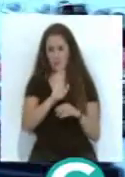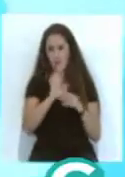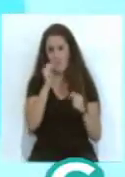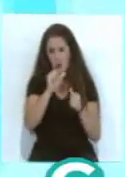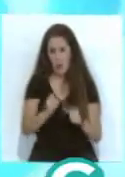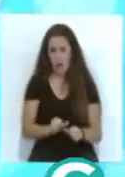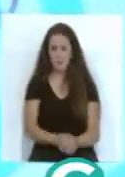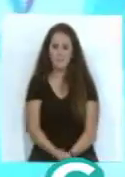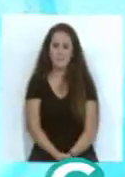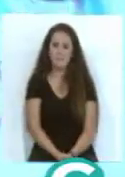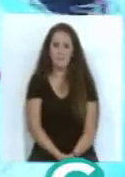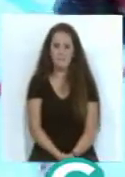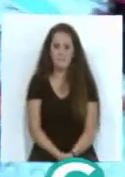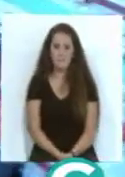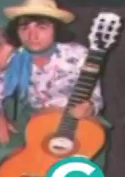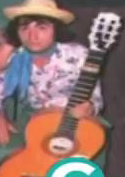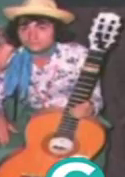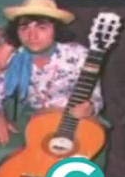figura.